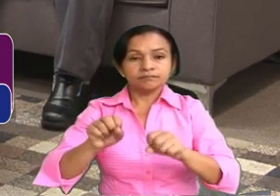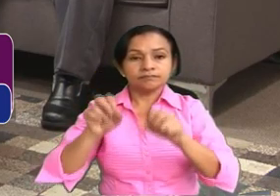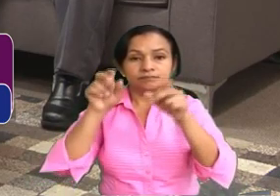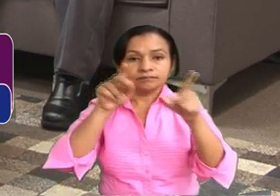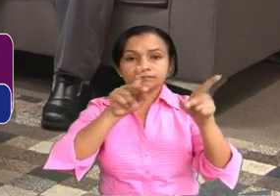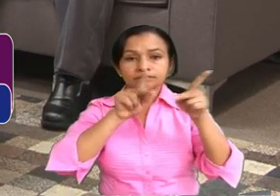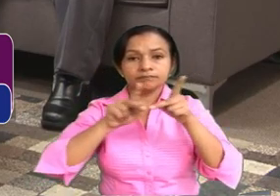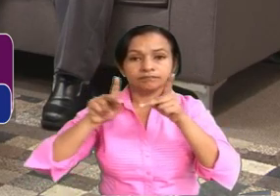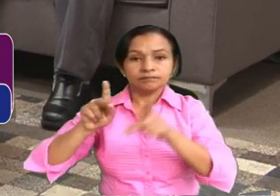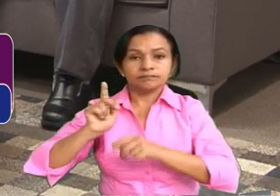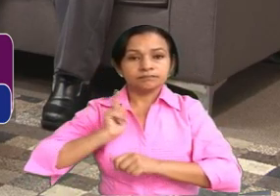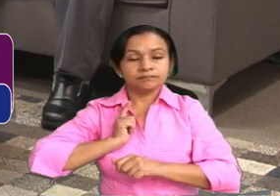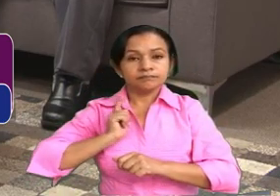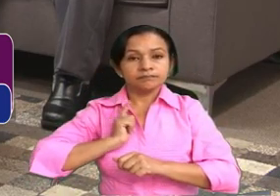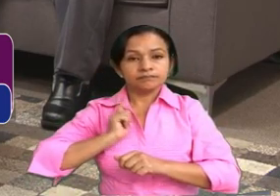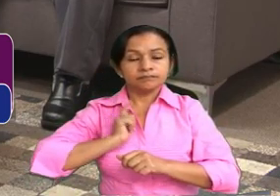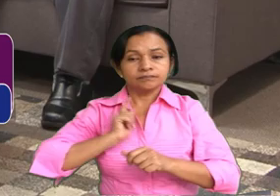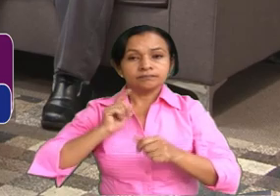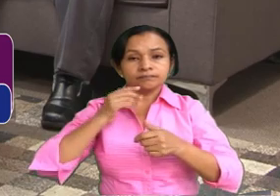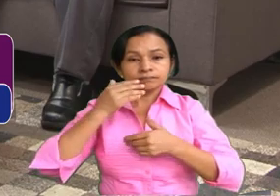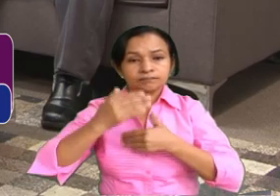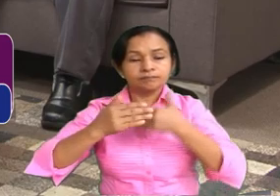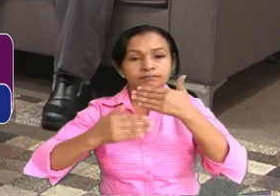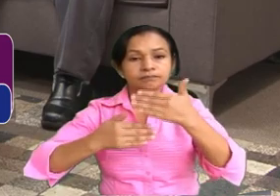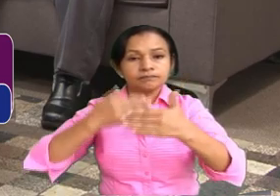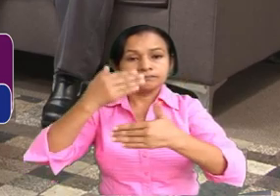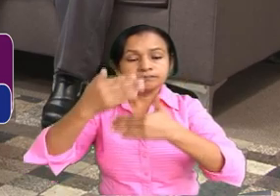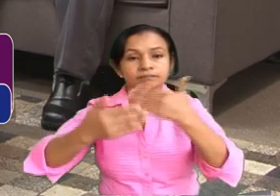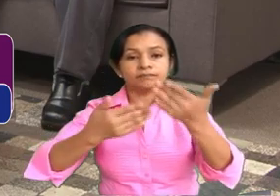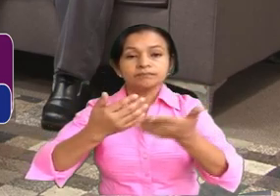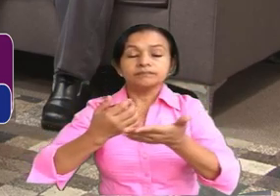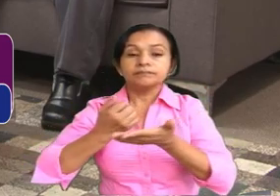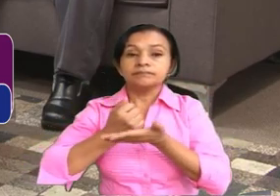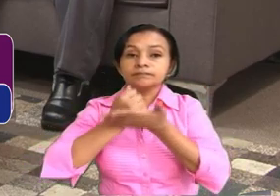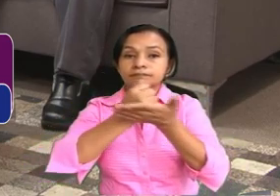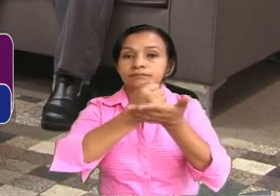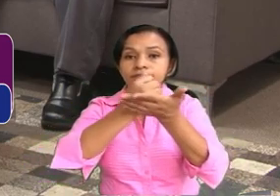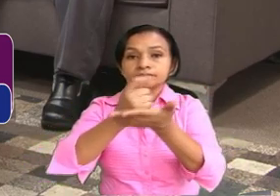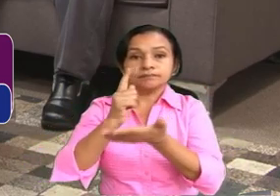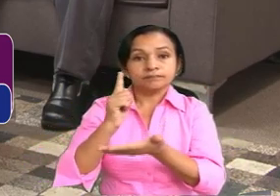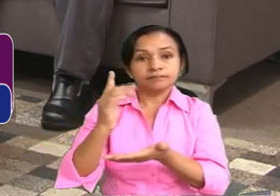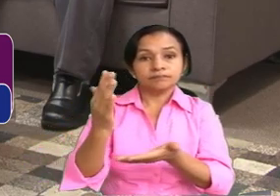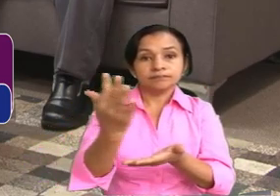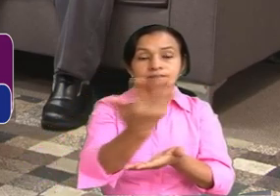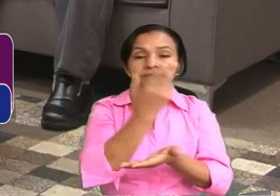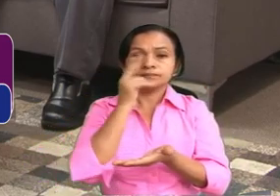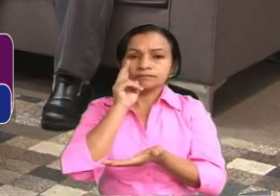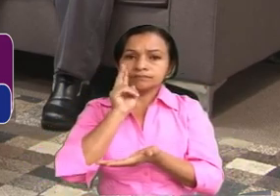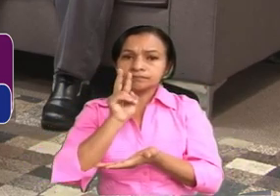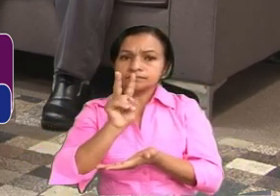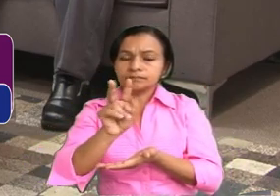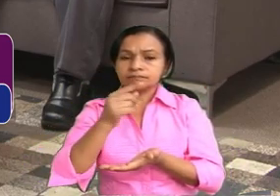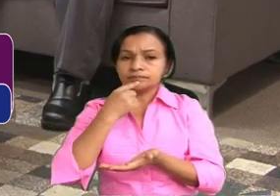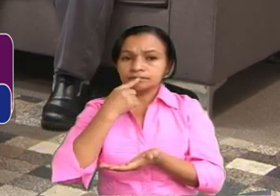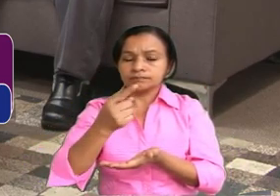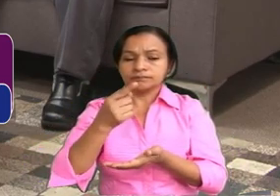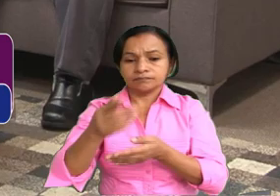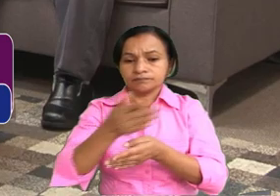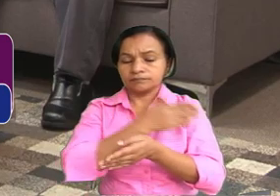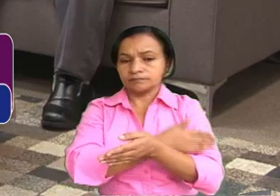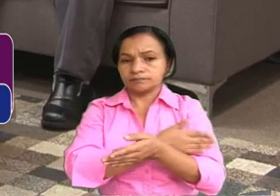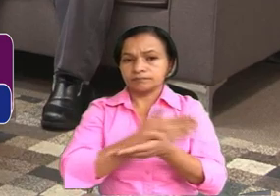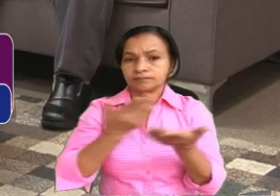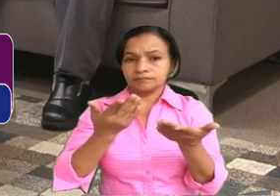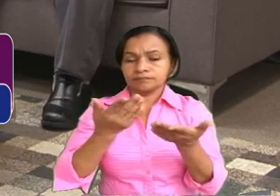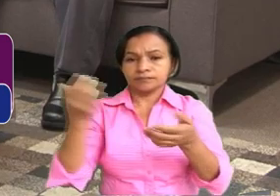personas que tienen que ir poco a poco instruyéndose, porque nosotros mirábamos y decíamos, ahorita en este entremés,